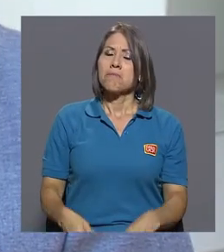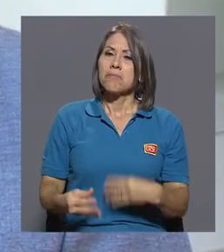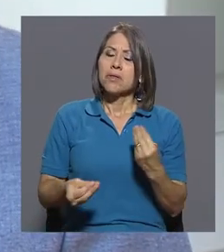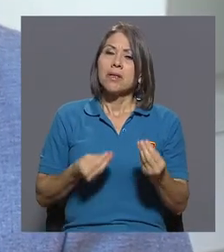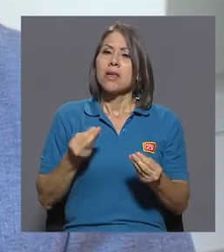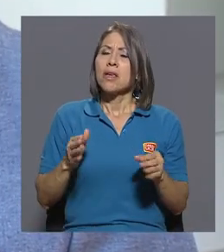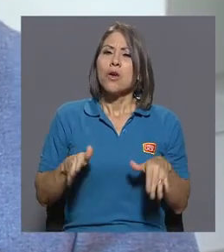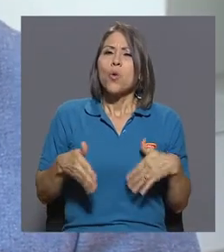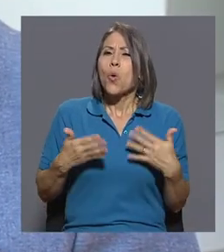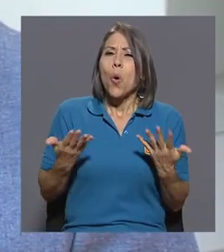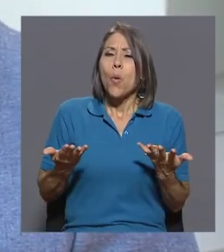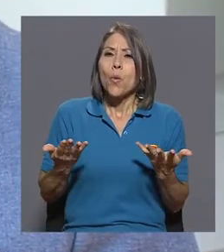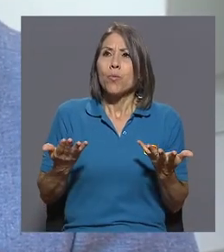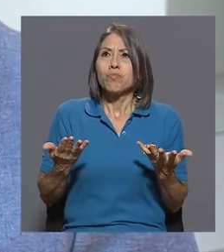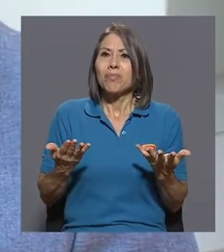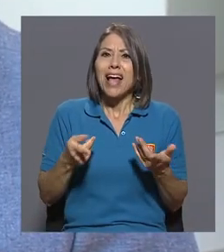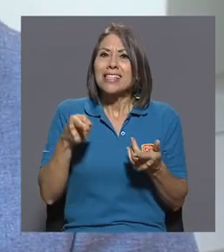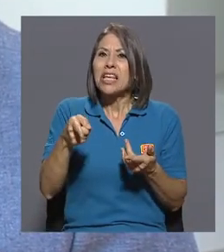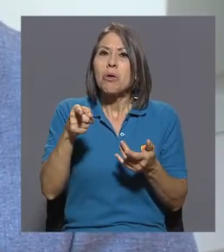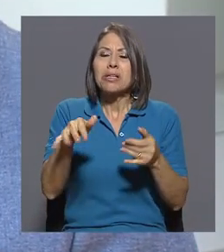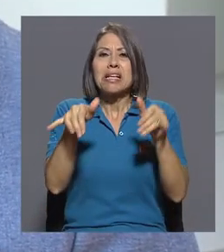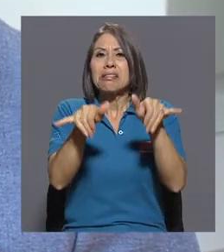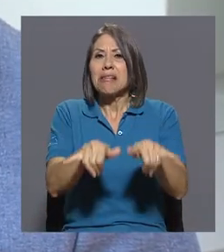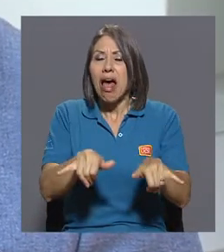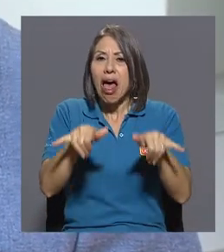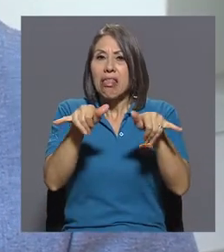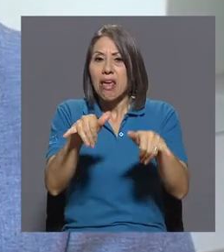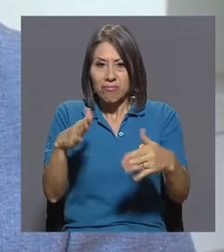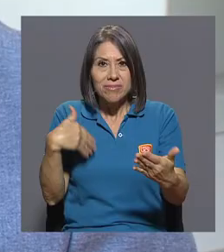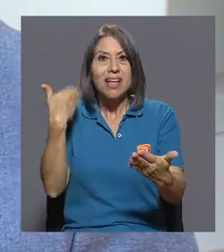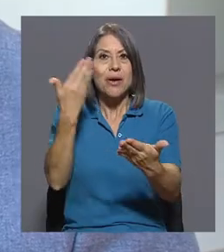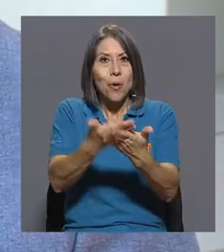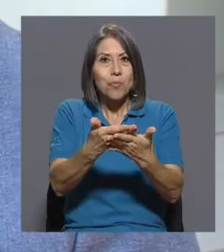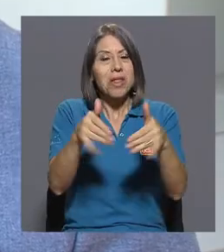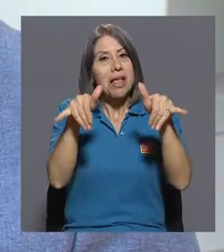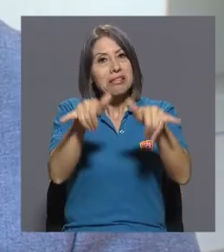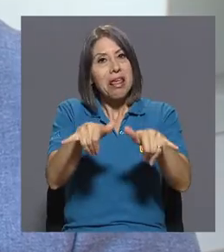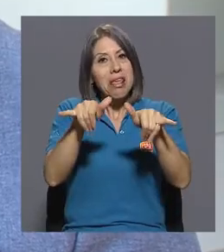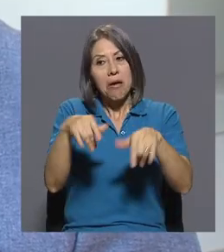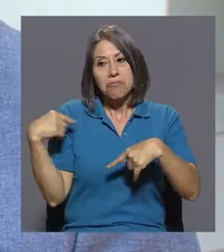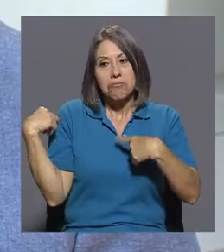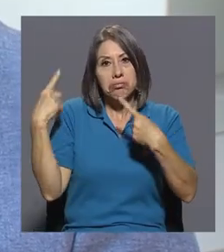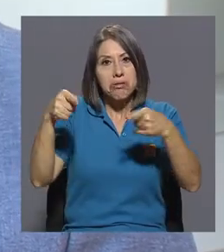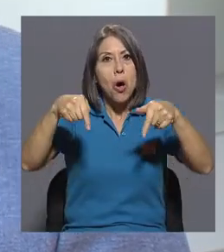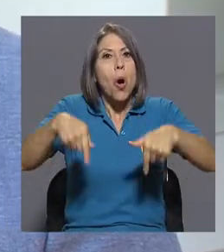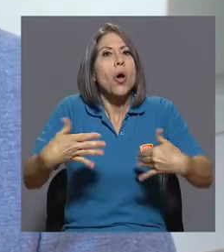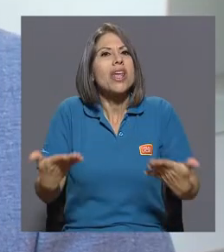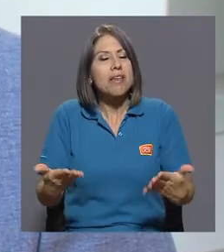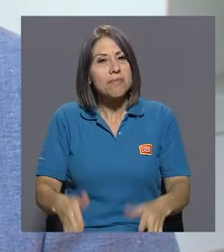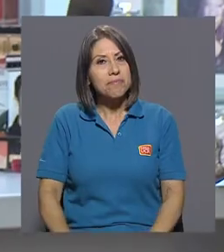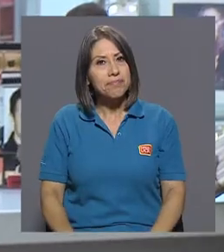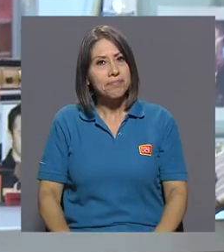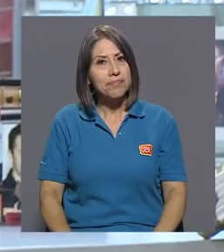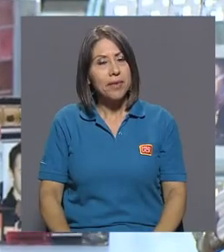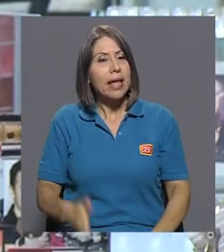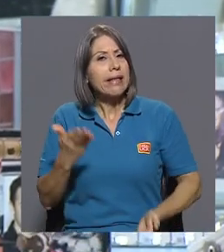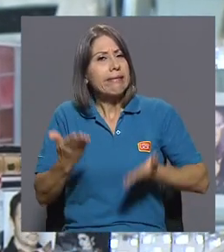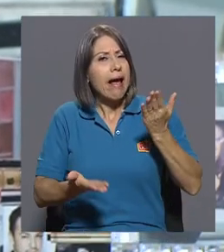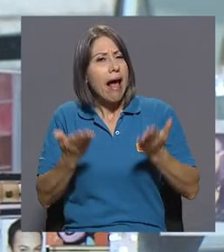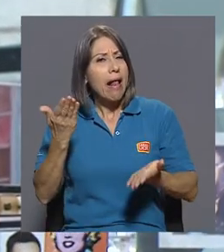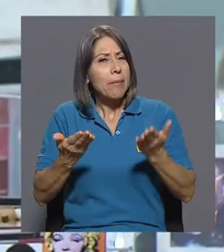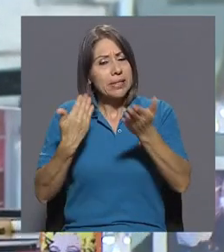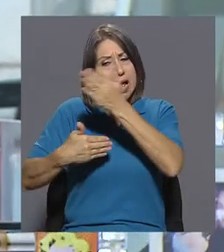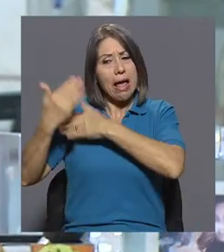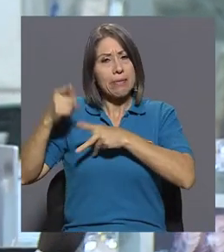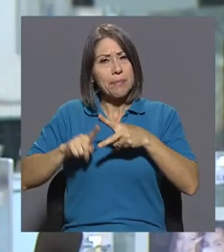esa llegada, esa estadía y al día de hoy? Porque... tal vez al principio usted podía